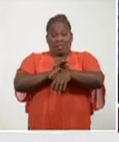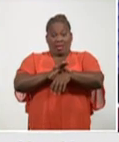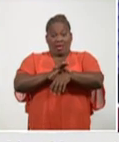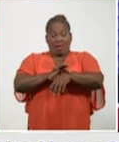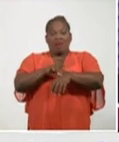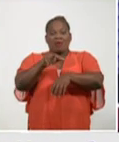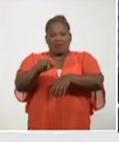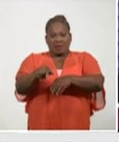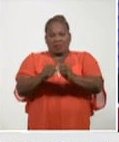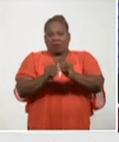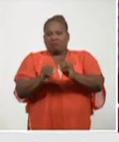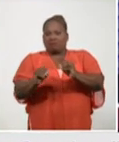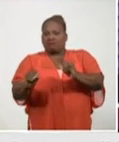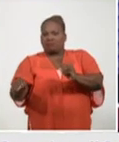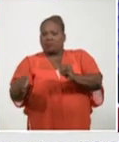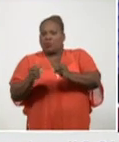enfermedad.